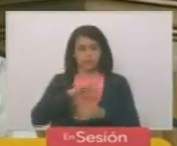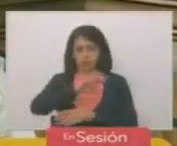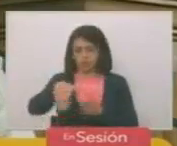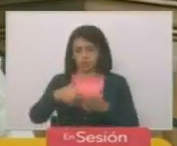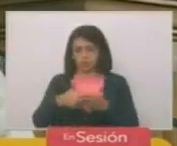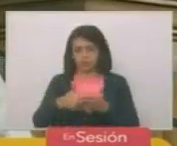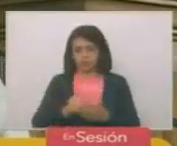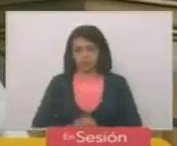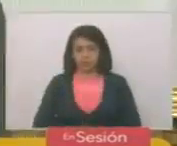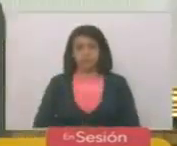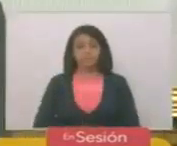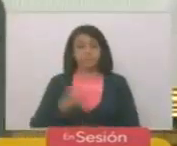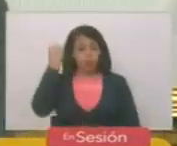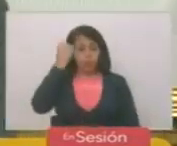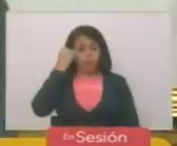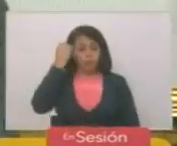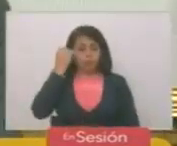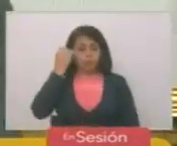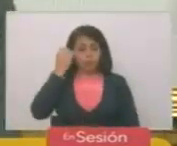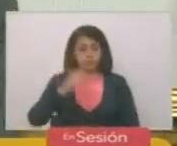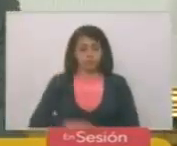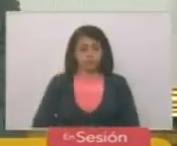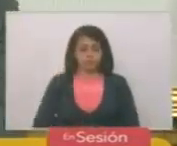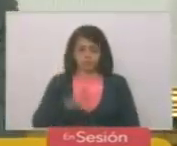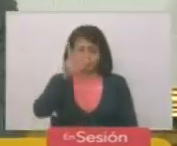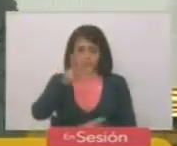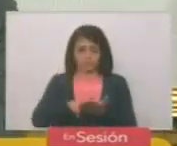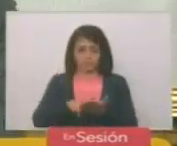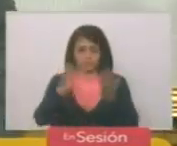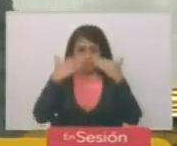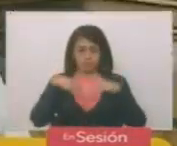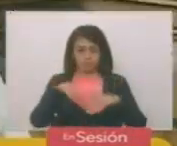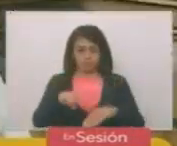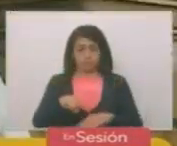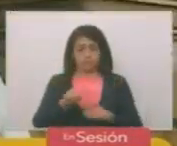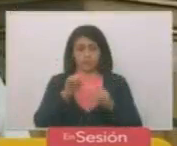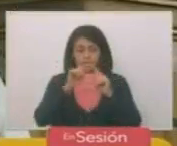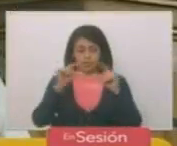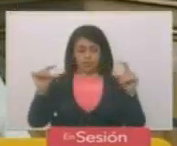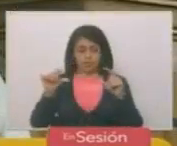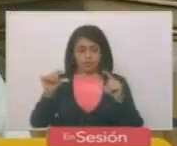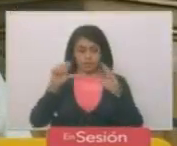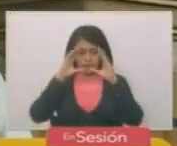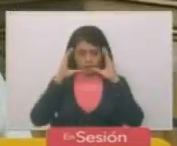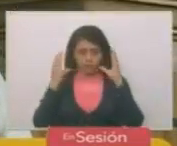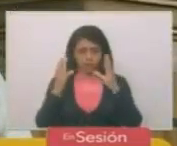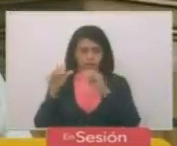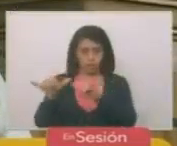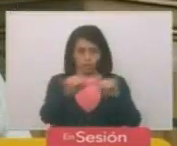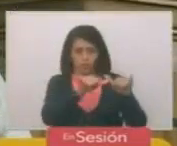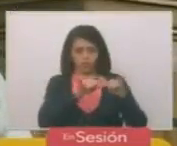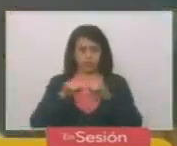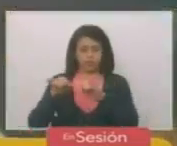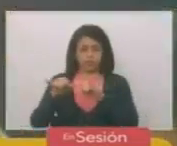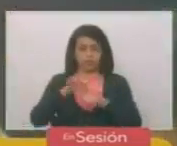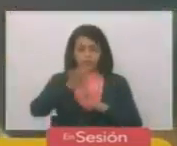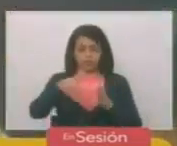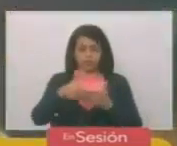señor presidente. En consideración. Aprobado. Siguiente. Epígrafe, enfoque de igualdad y equidad de